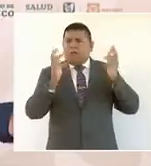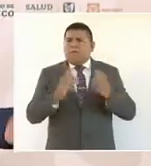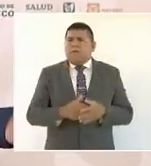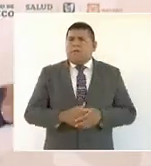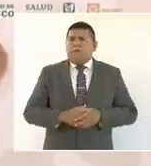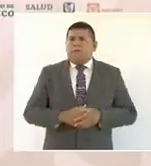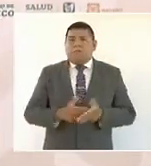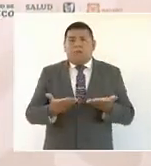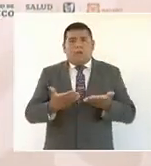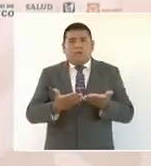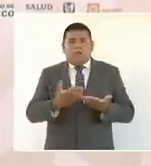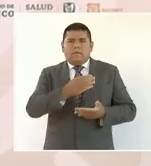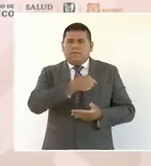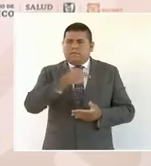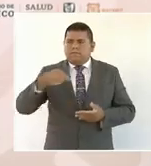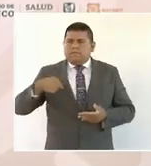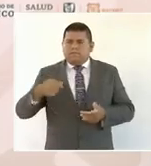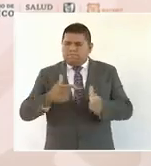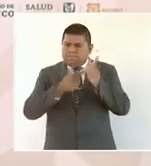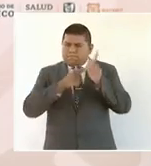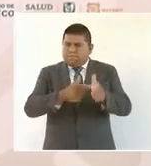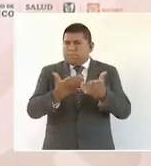y vamos a seguir